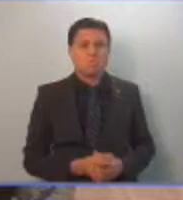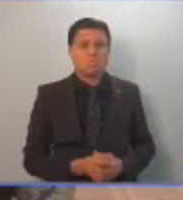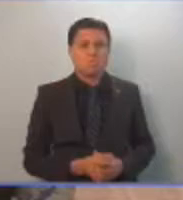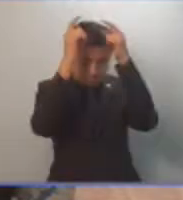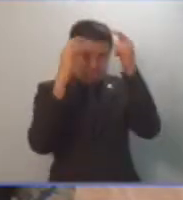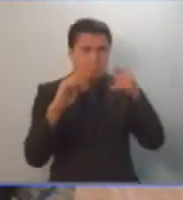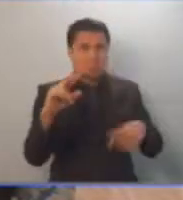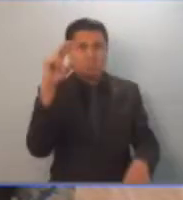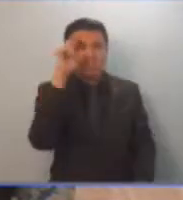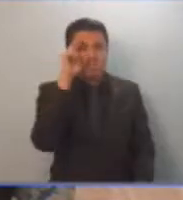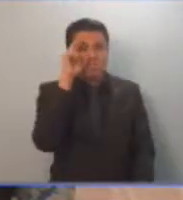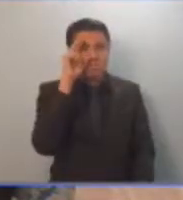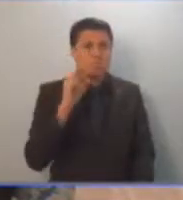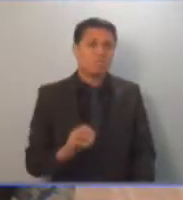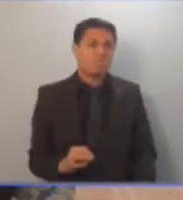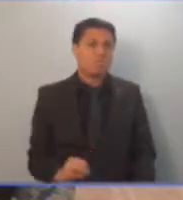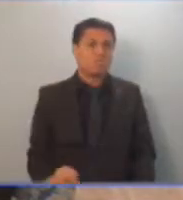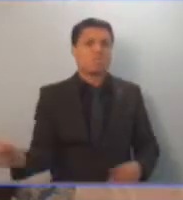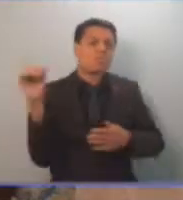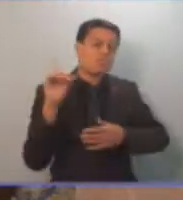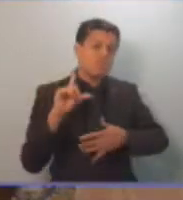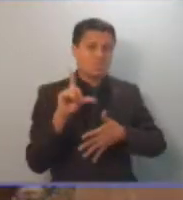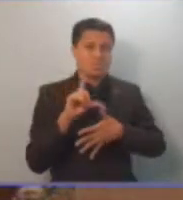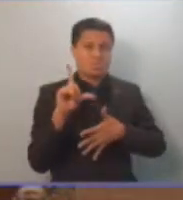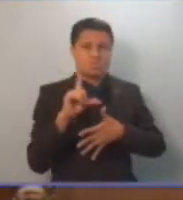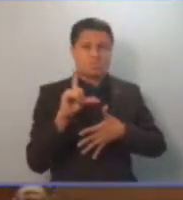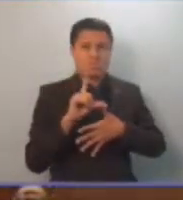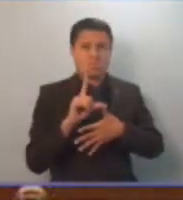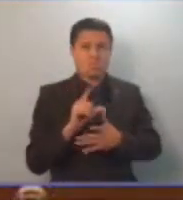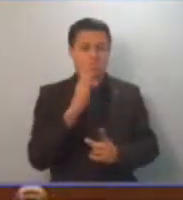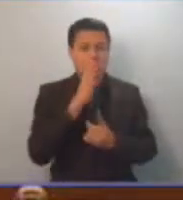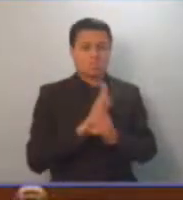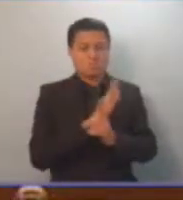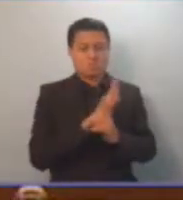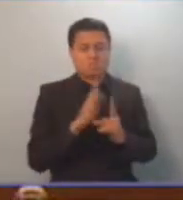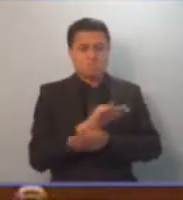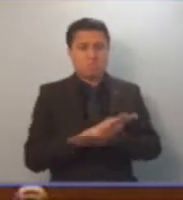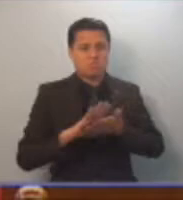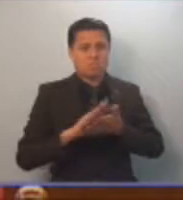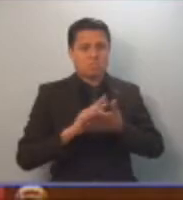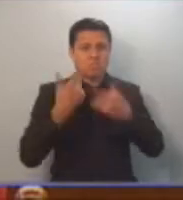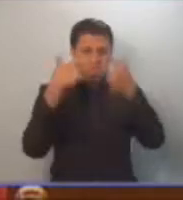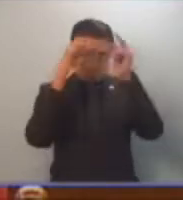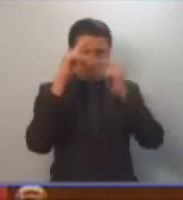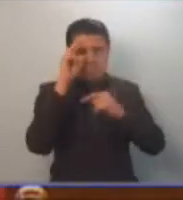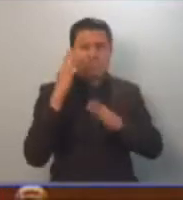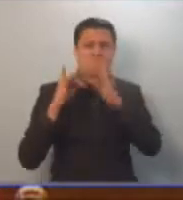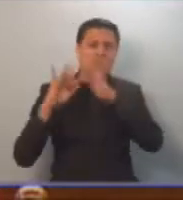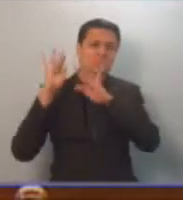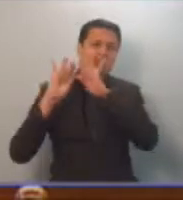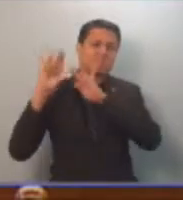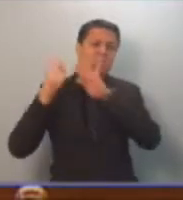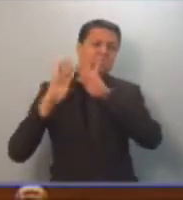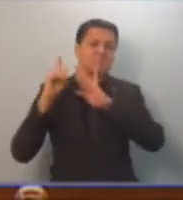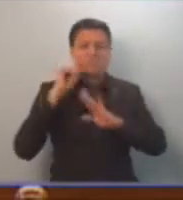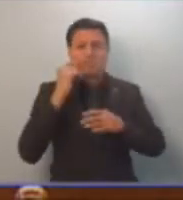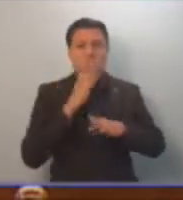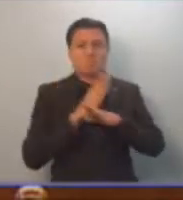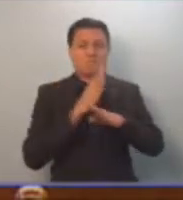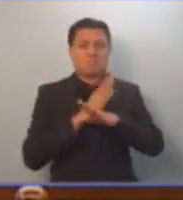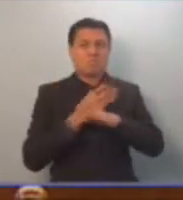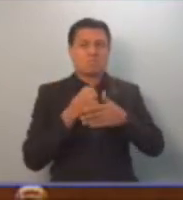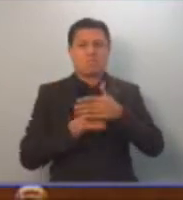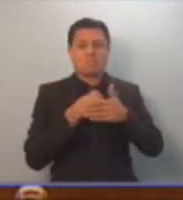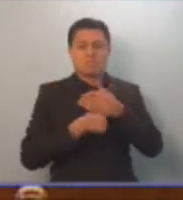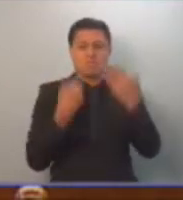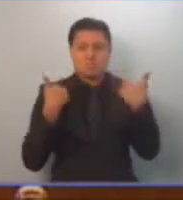nivel mundial y latinoamericano como San Romero de América, debido a su legado universal en la defensa de los derechos